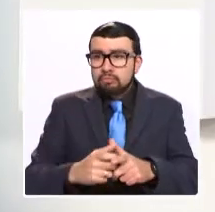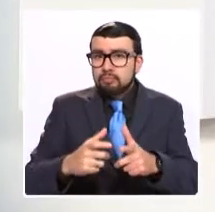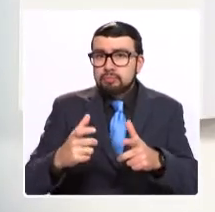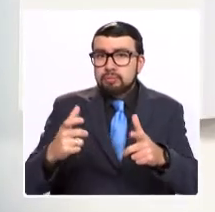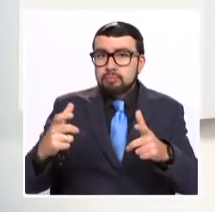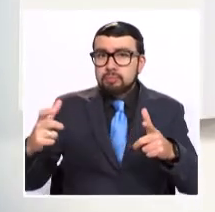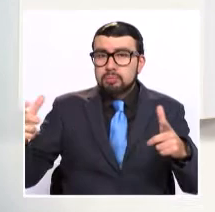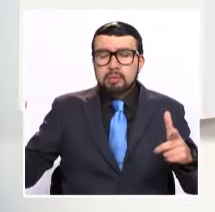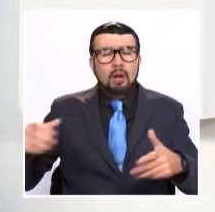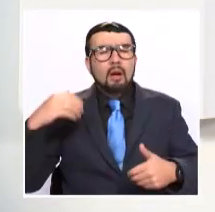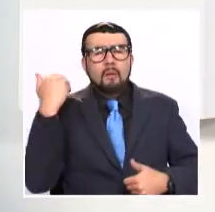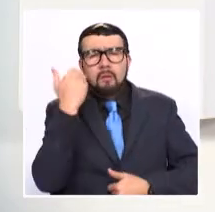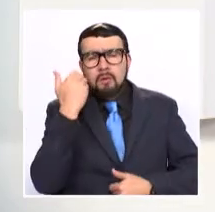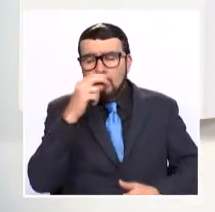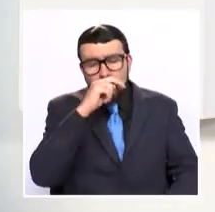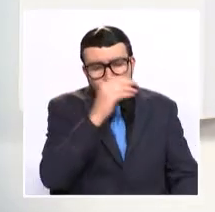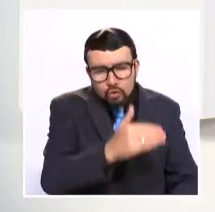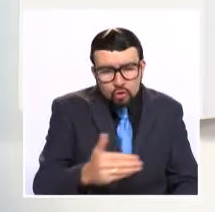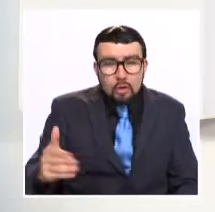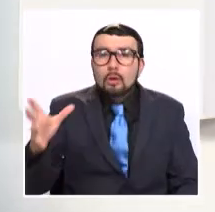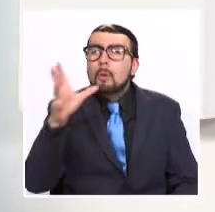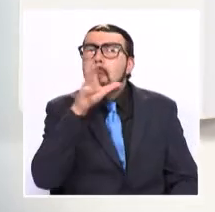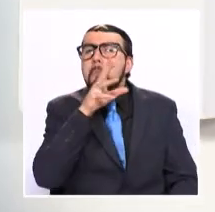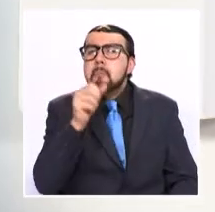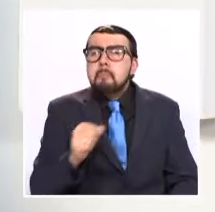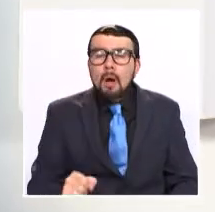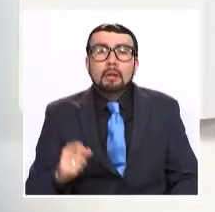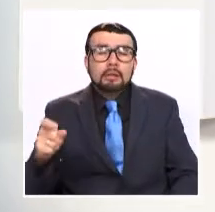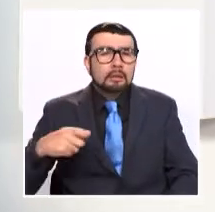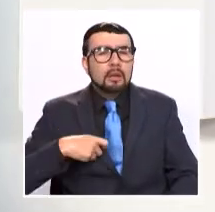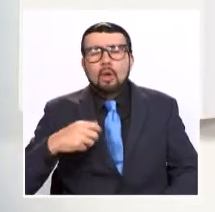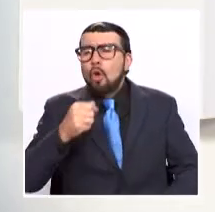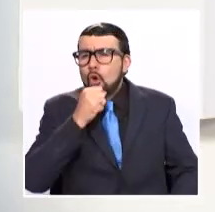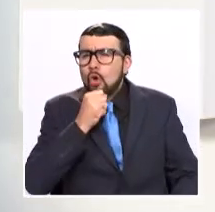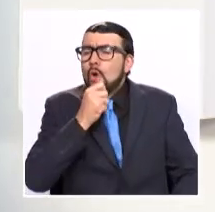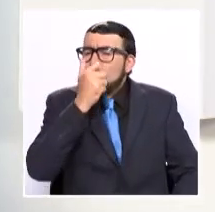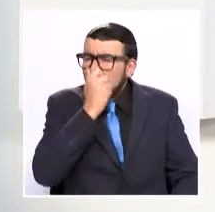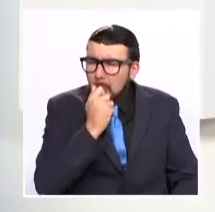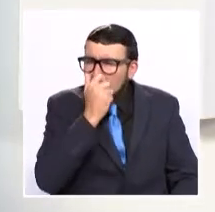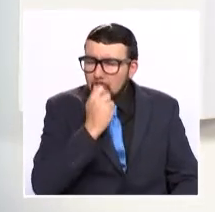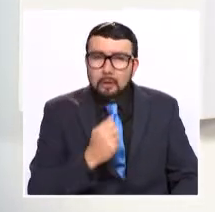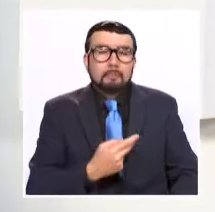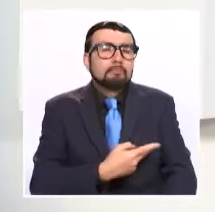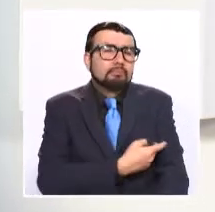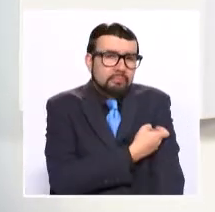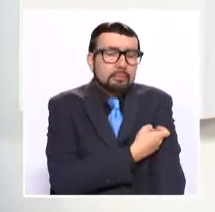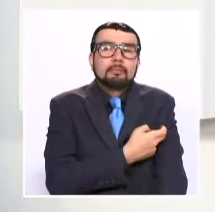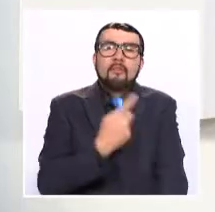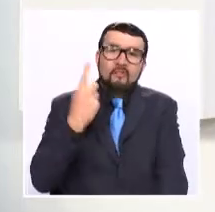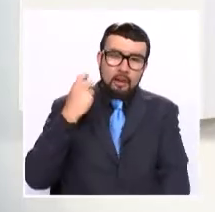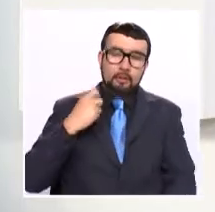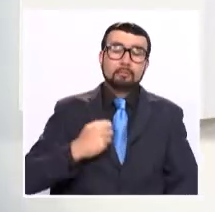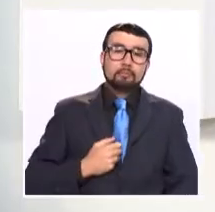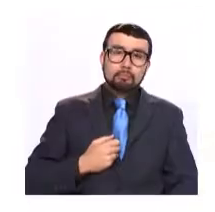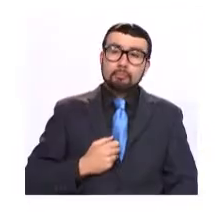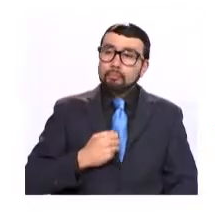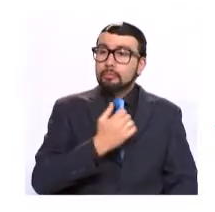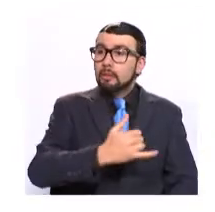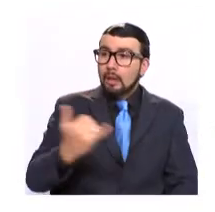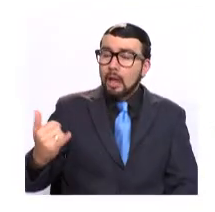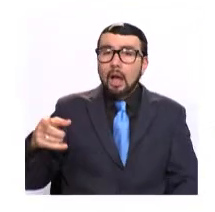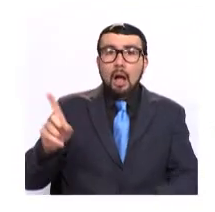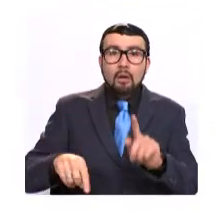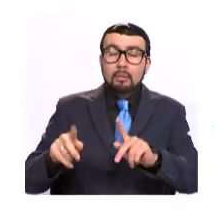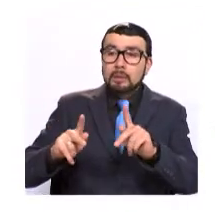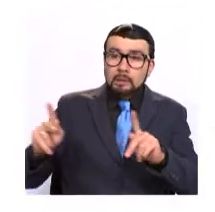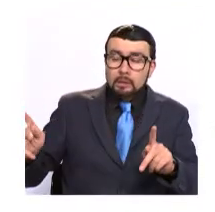casos de influenza, tanto en niños como en adultos, y desafortunadamente en algunos pacientes la enfermedad de la influenza